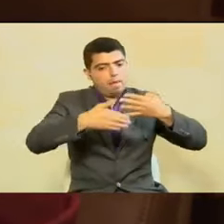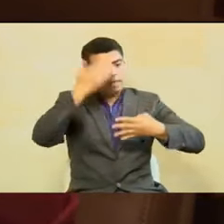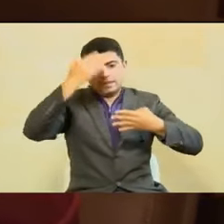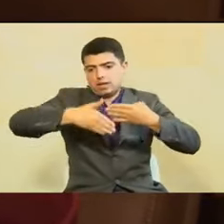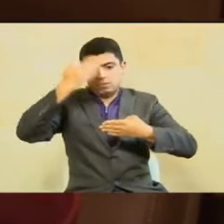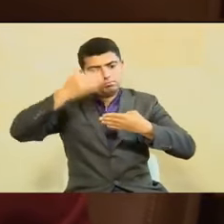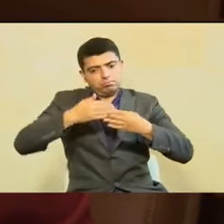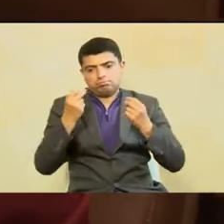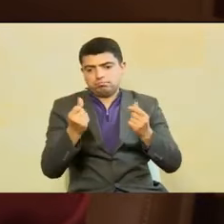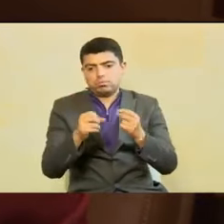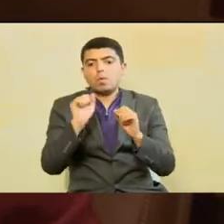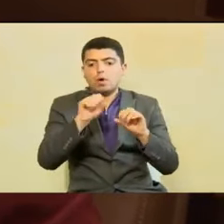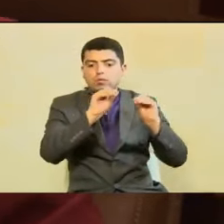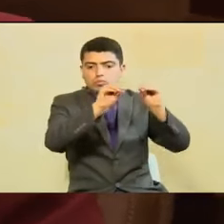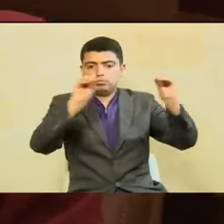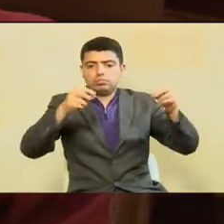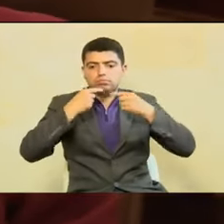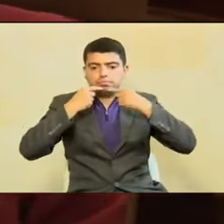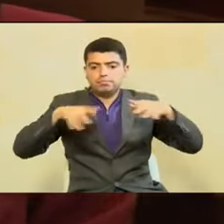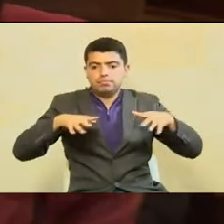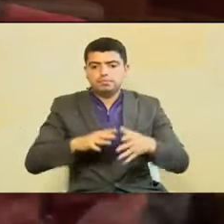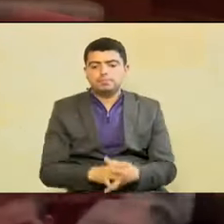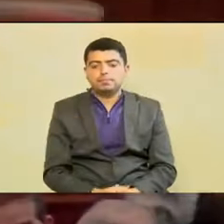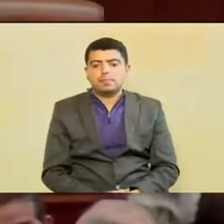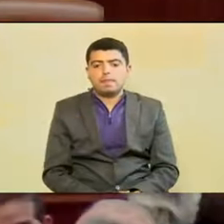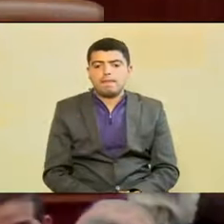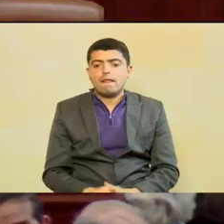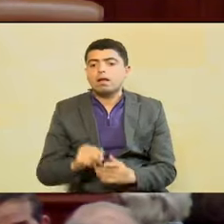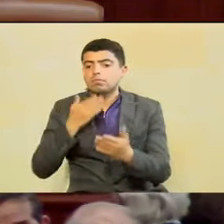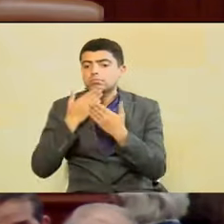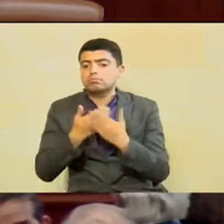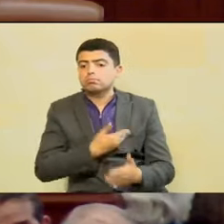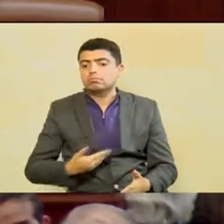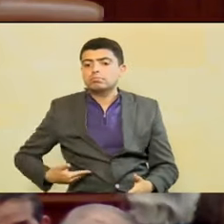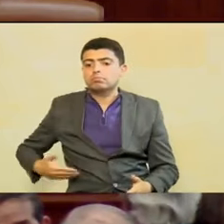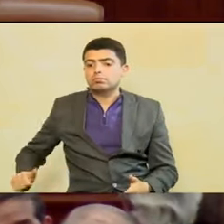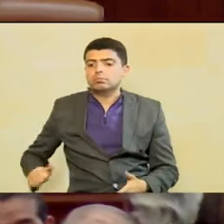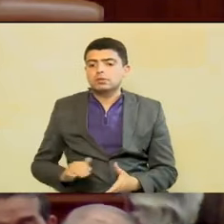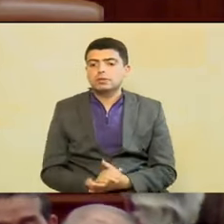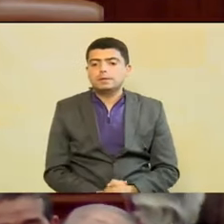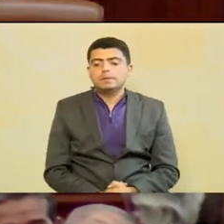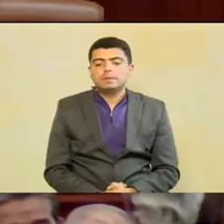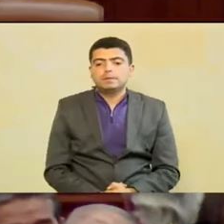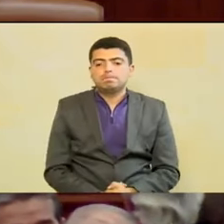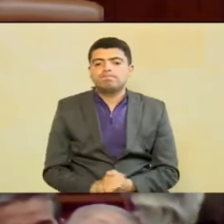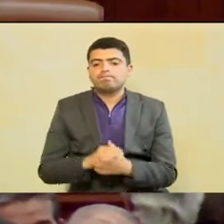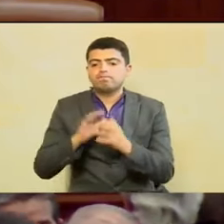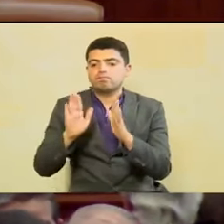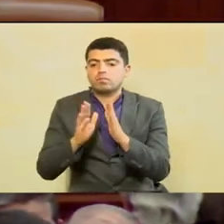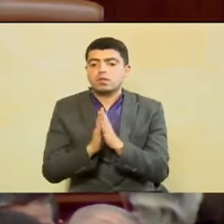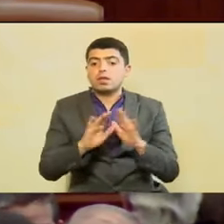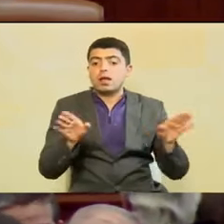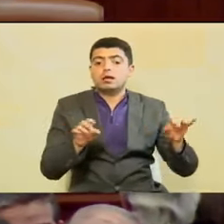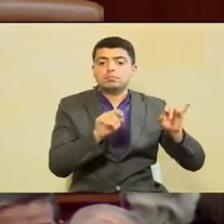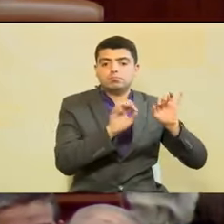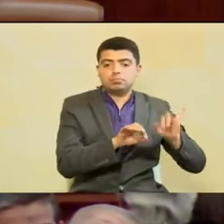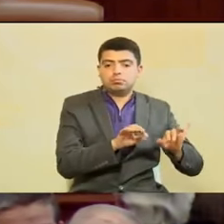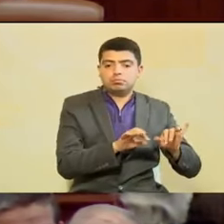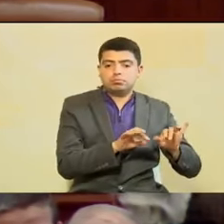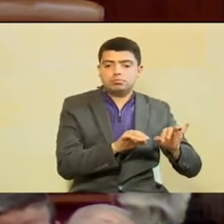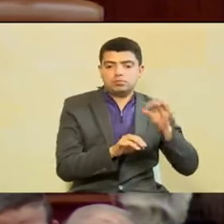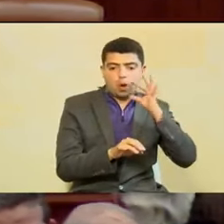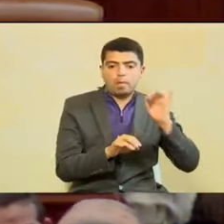día y se puedan anunciar hoy Gracias presidente con gusto doora Lucía ya el señor secretario está tomando nota